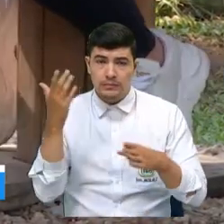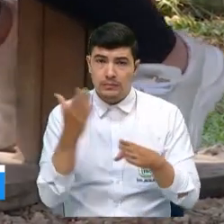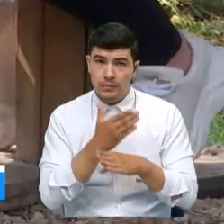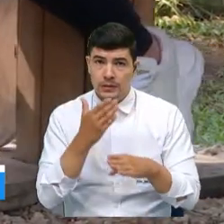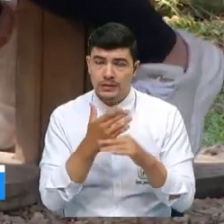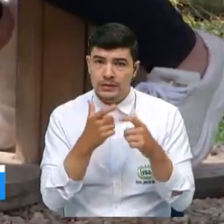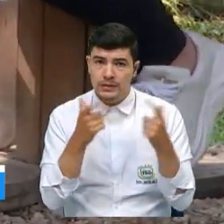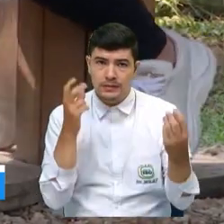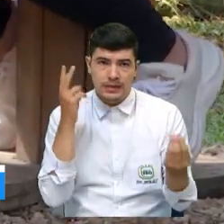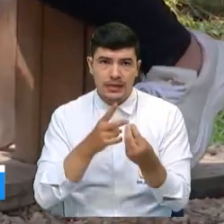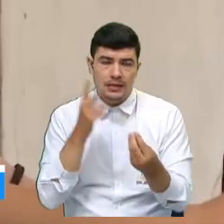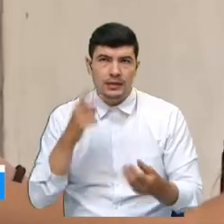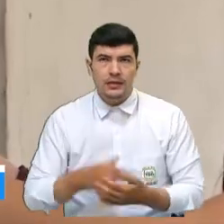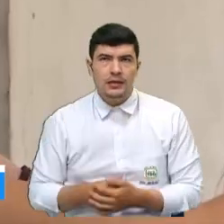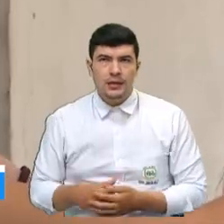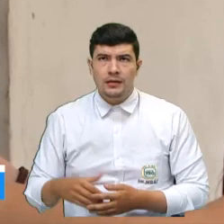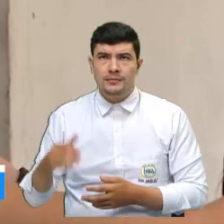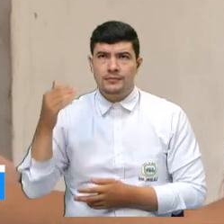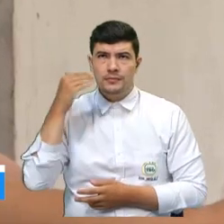víctima. Cuando